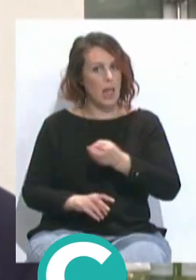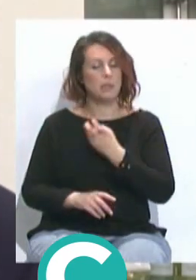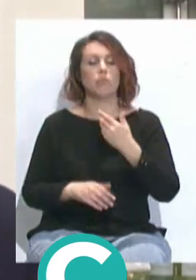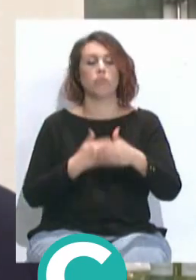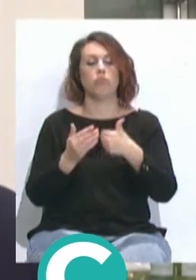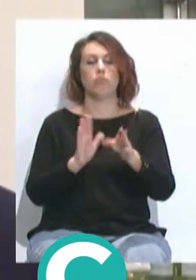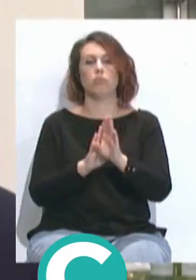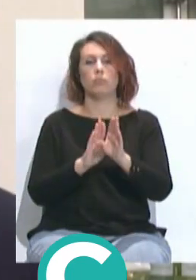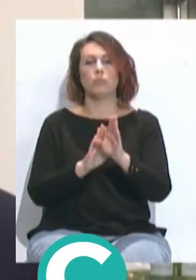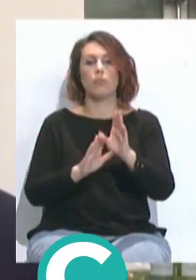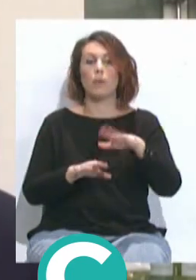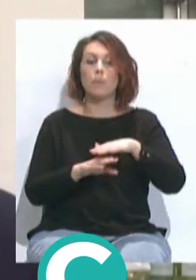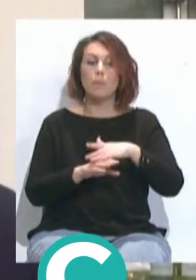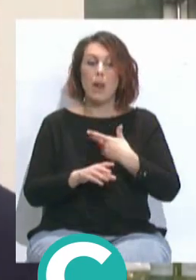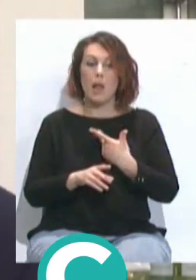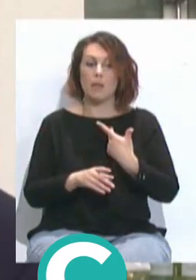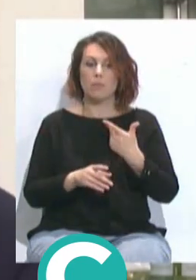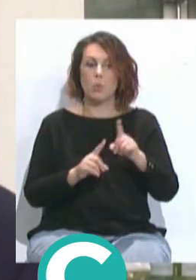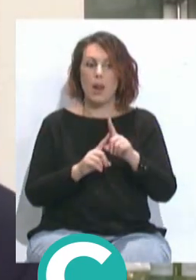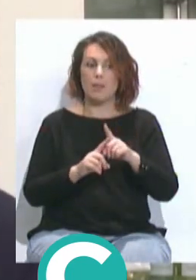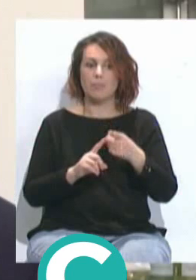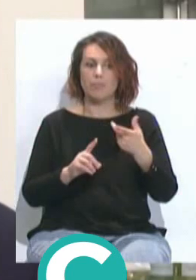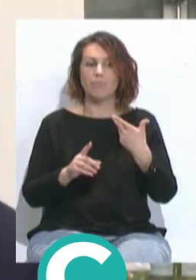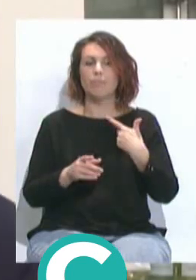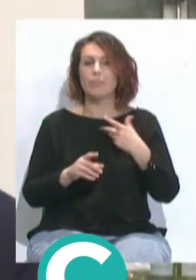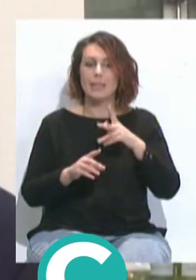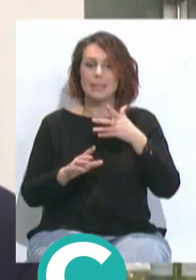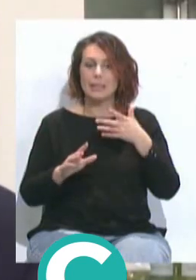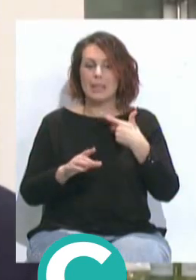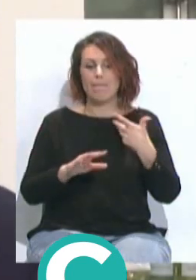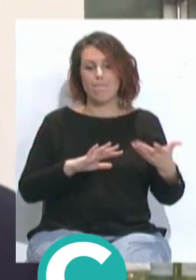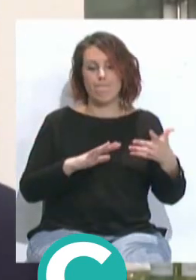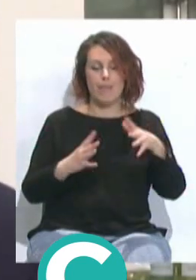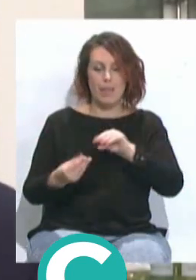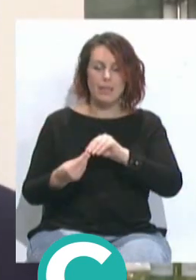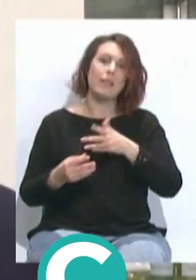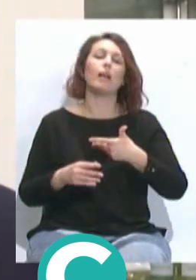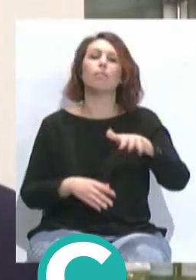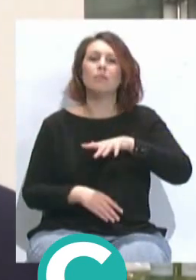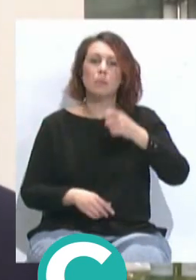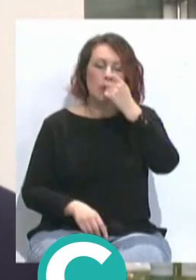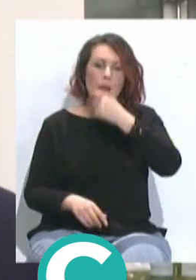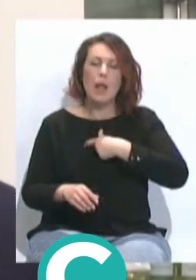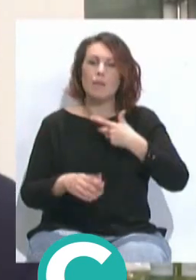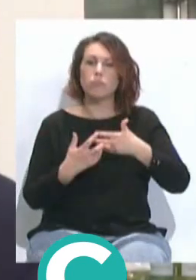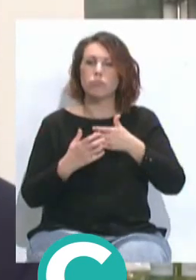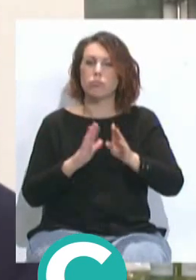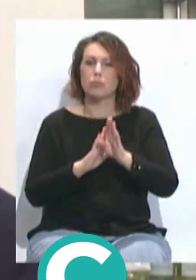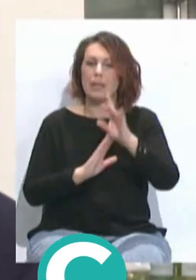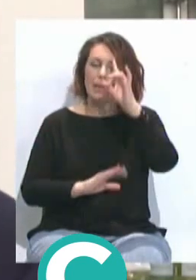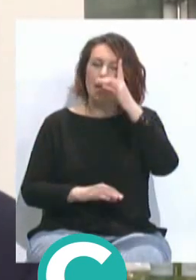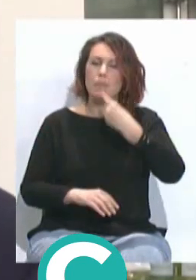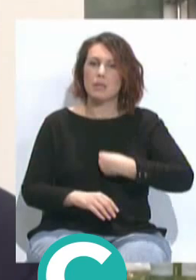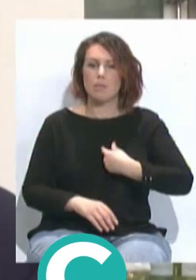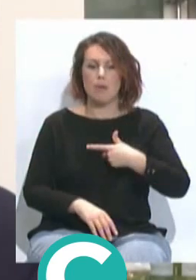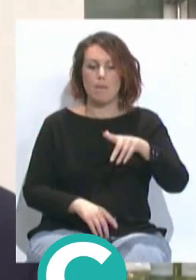avanzando precisamente para dar una nueva resignificación a todo lo que era la planta de Puerto Real y que siga funcionando en esta idea de